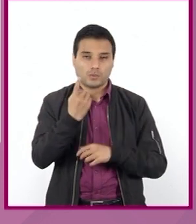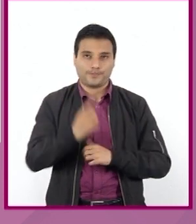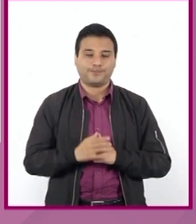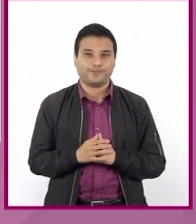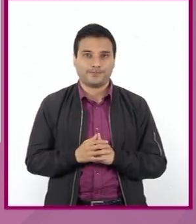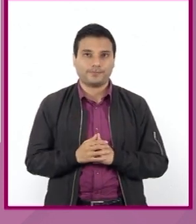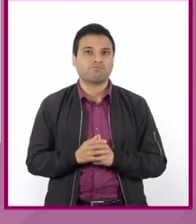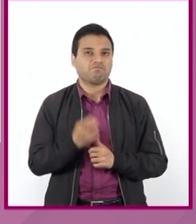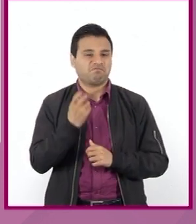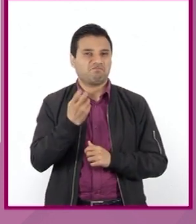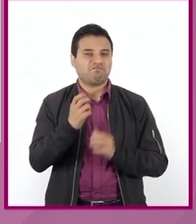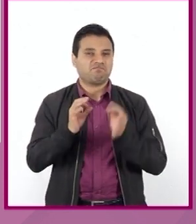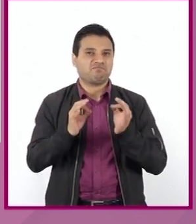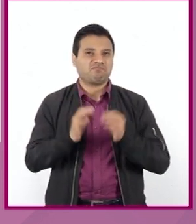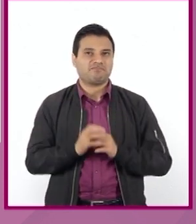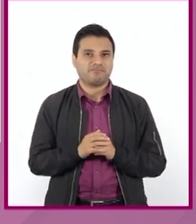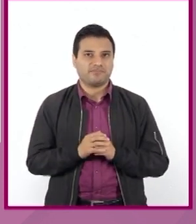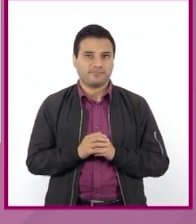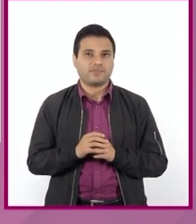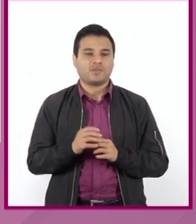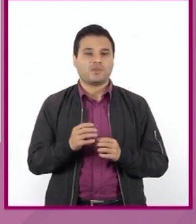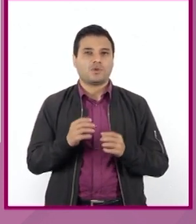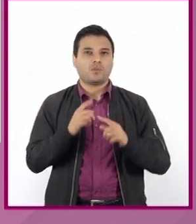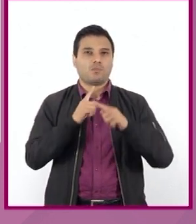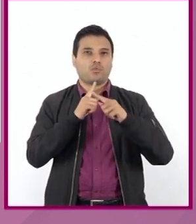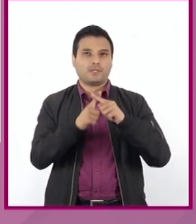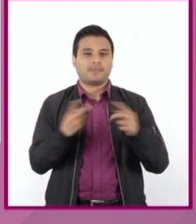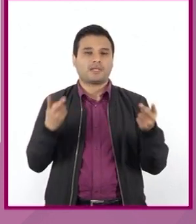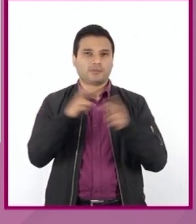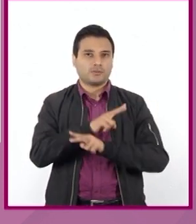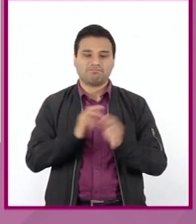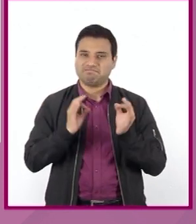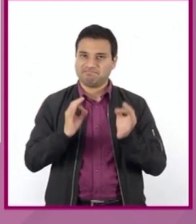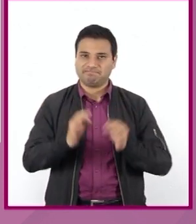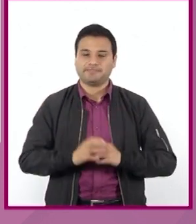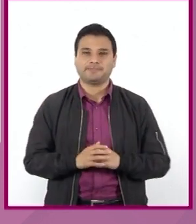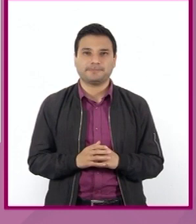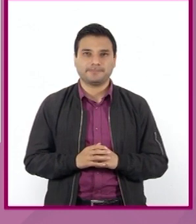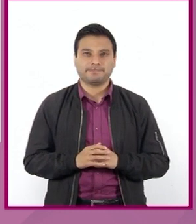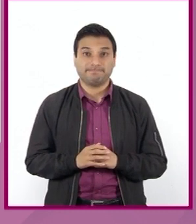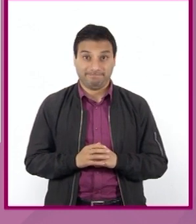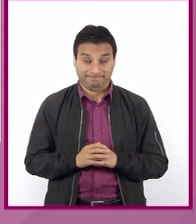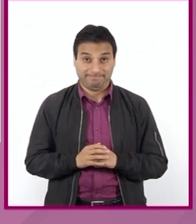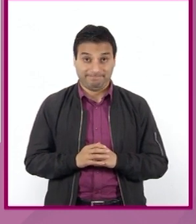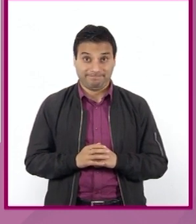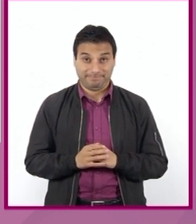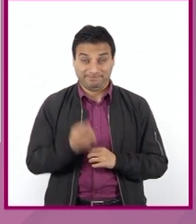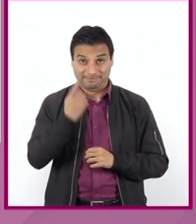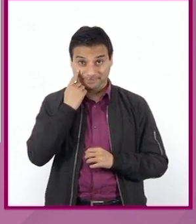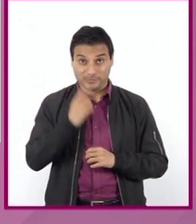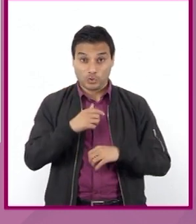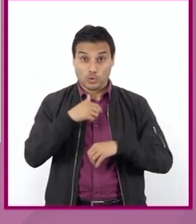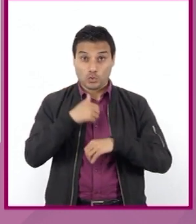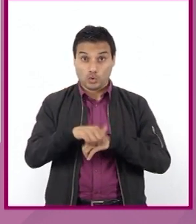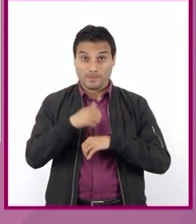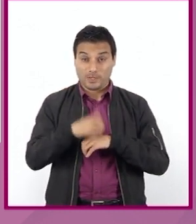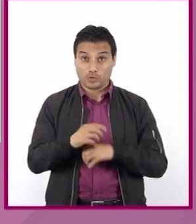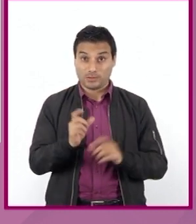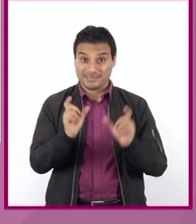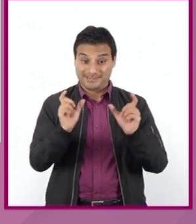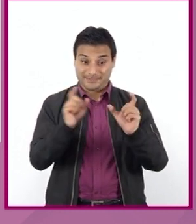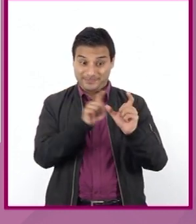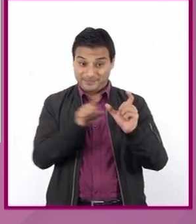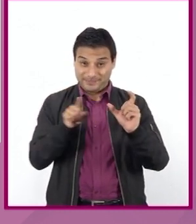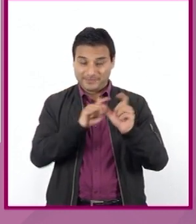se cumple la propiedad del inverso multiplicativo, donde al multiplicar ambos números resulta